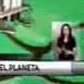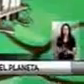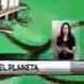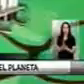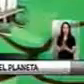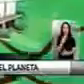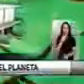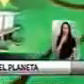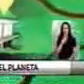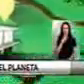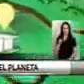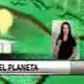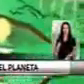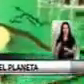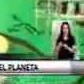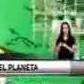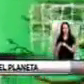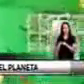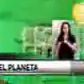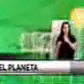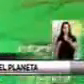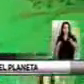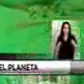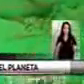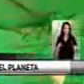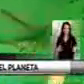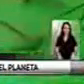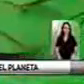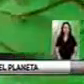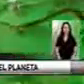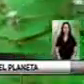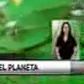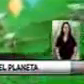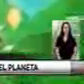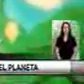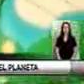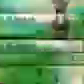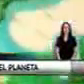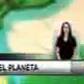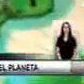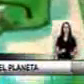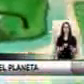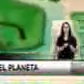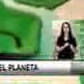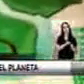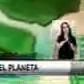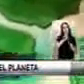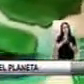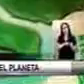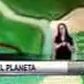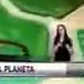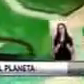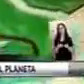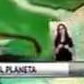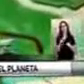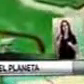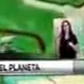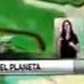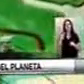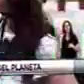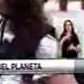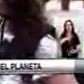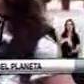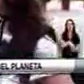Orocovis, vamos a llegar a Corozal. ¿Ya? Vamos a hacer un zipline y la llegada del otro zipline en Morovi. Tres pueblos en dos